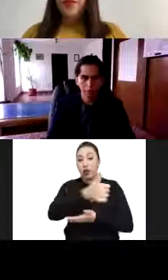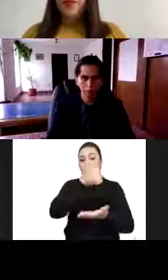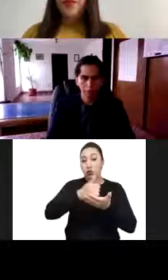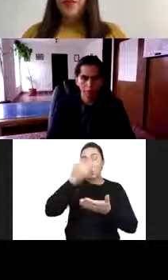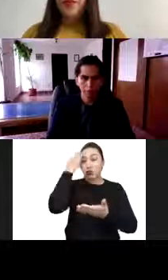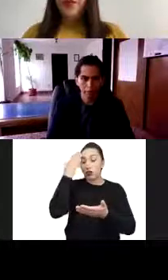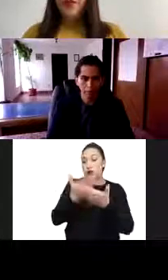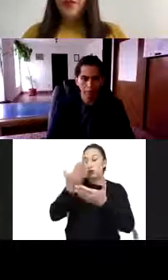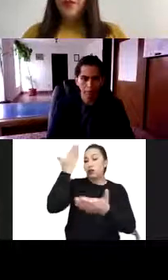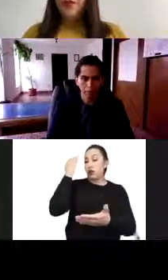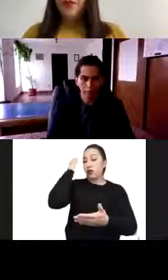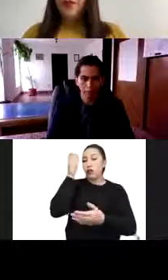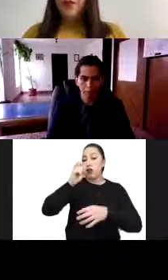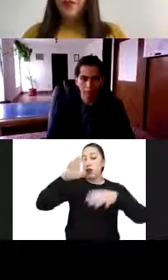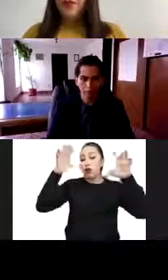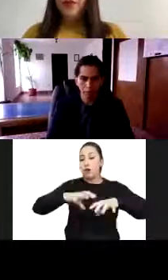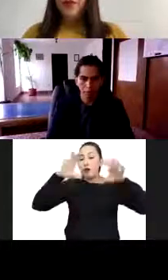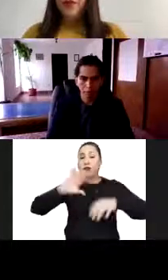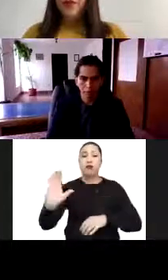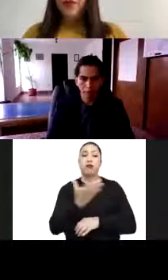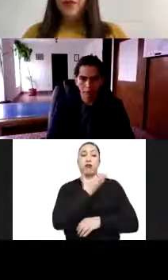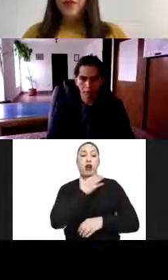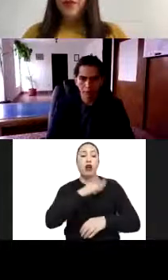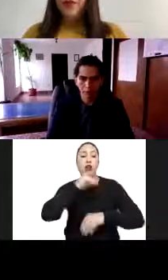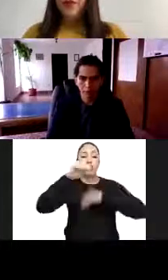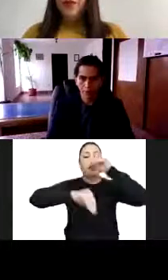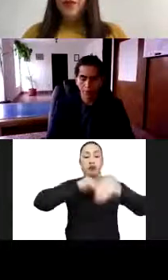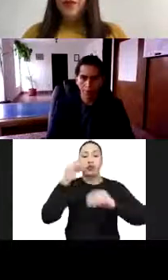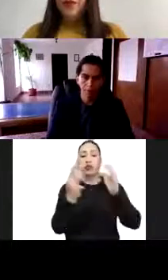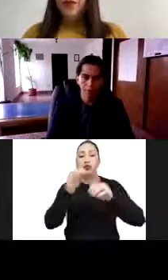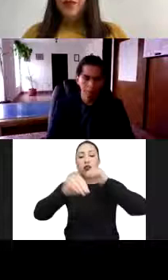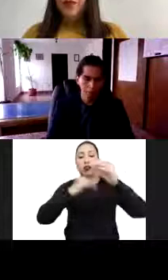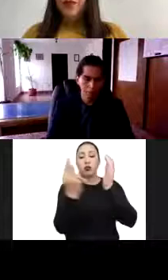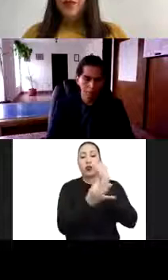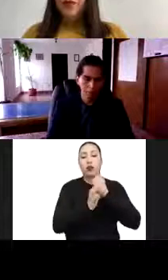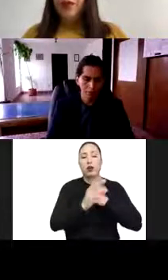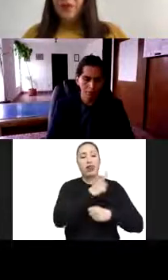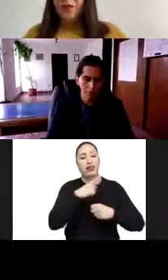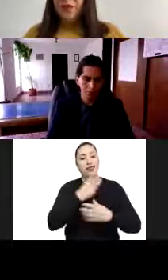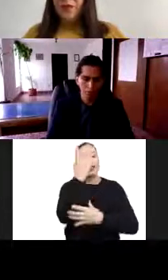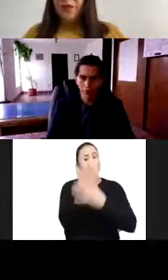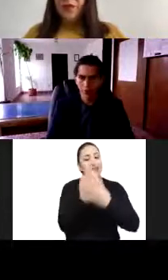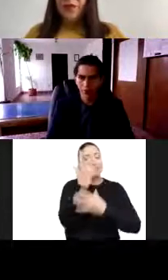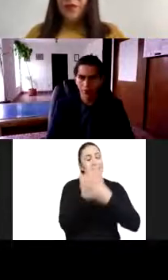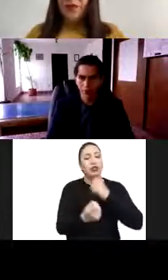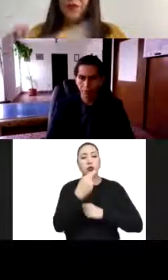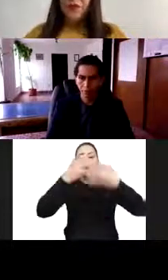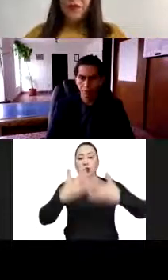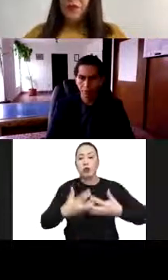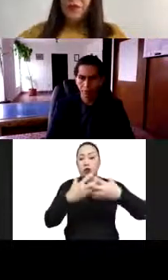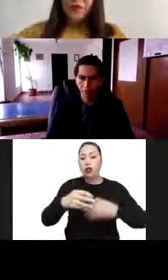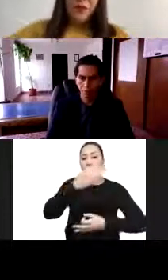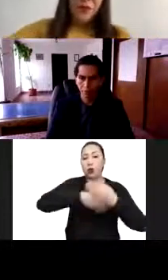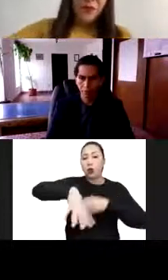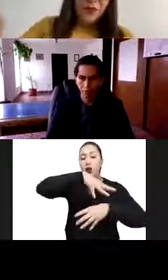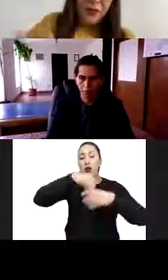tiempo, se ha privilegiado el entubamiento en vez de un saneamiento y aprovechamiento de los escurrimientos de sus aguas, ¿no? Por